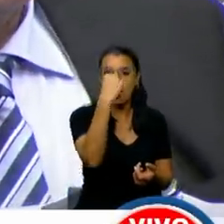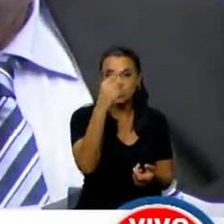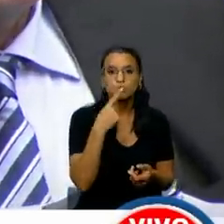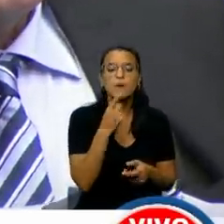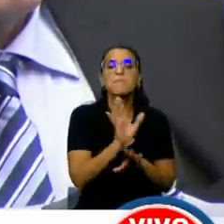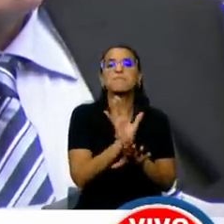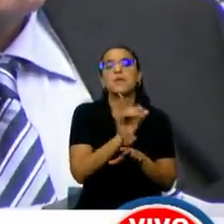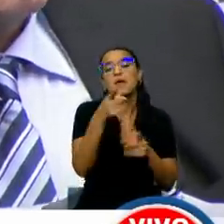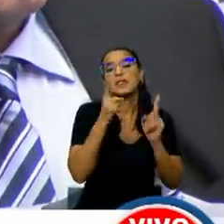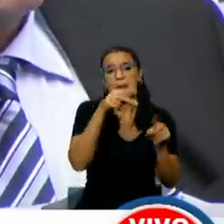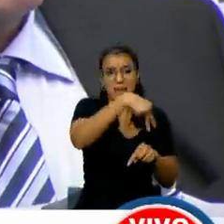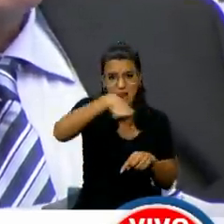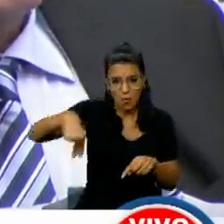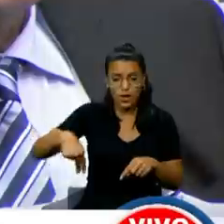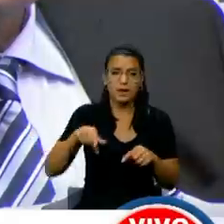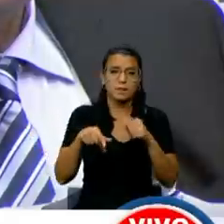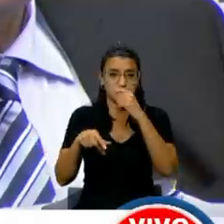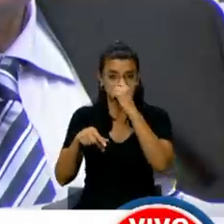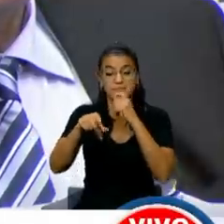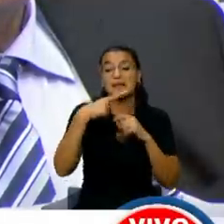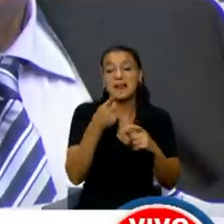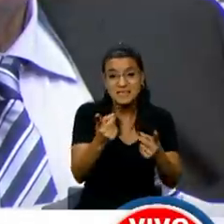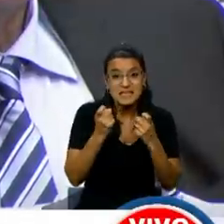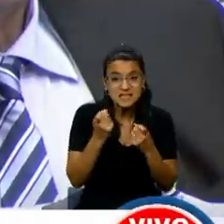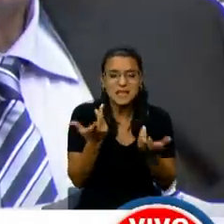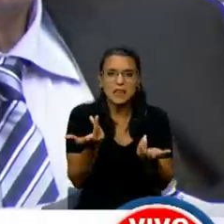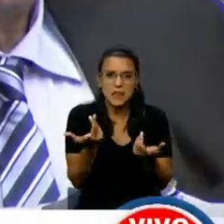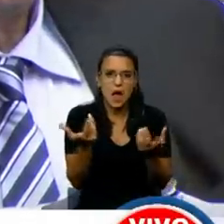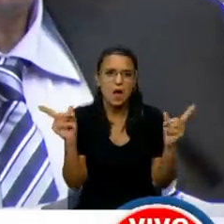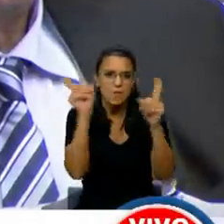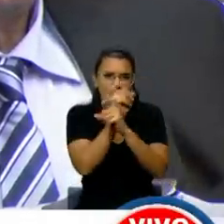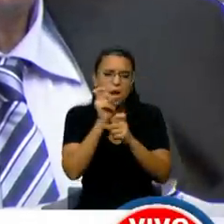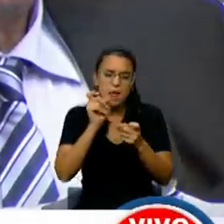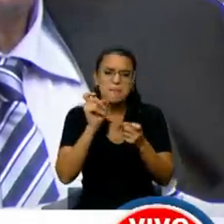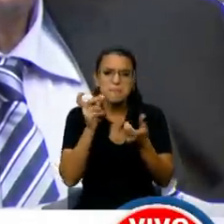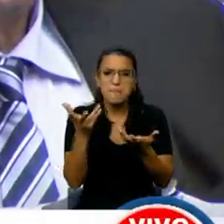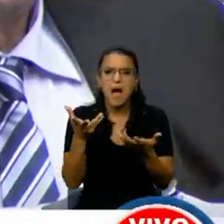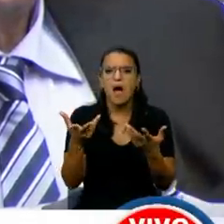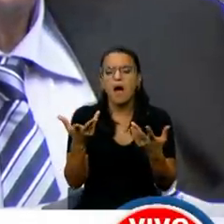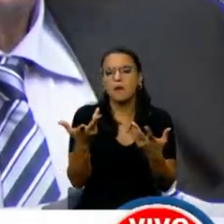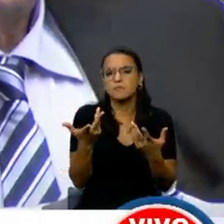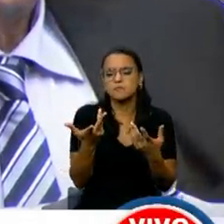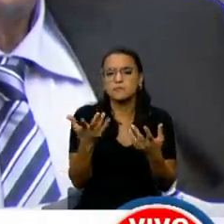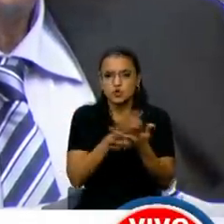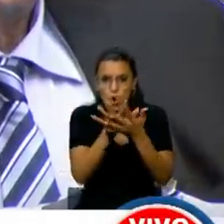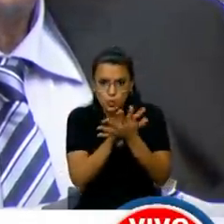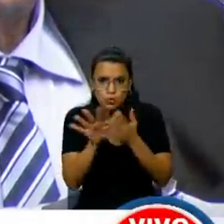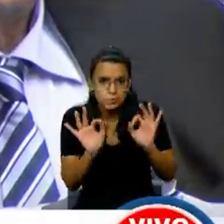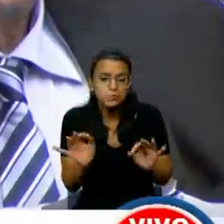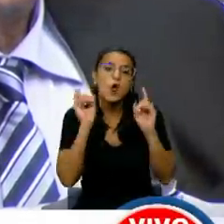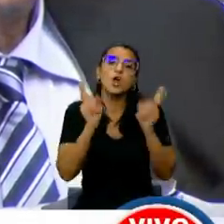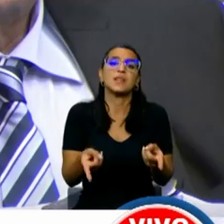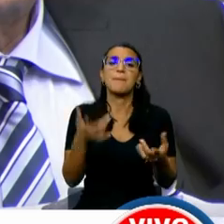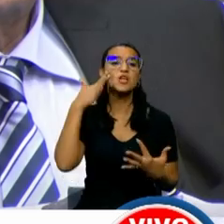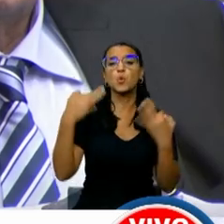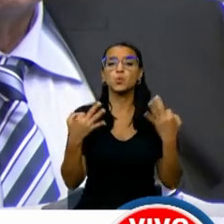y esto además de ser una obra muy necesaria que soluciona un problema de falta de suministro es también un hecho de